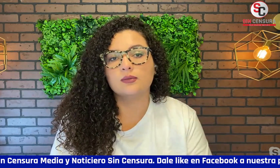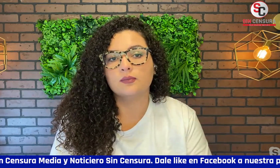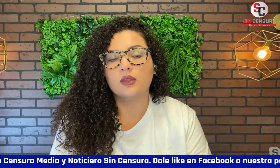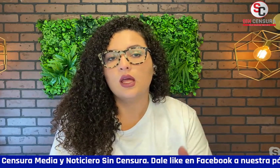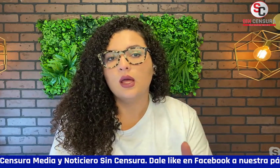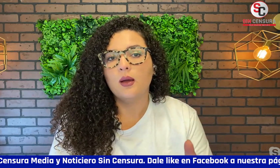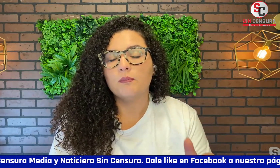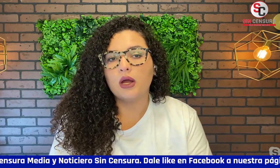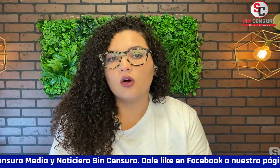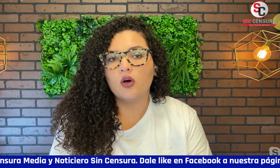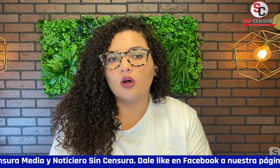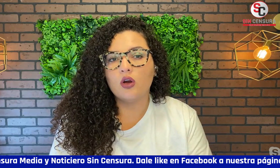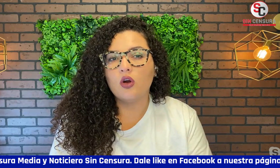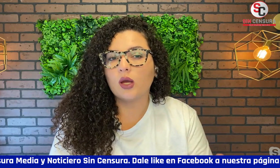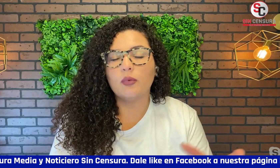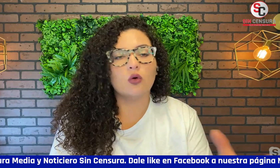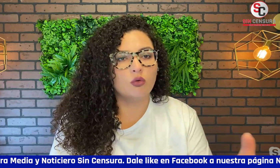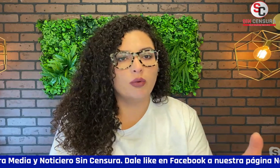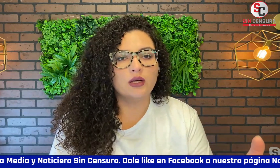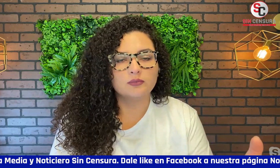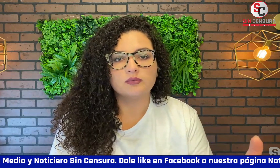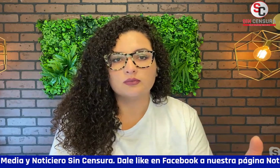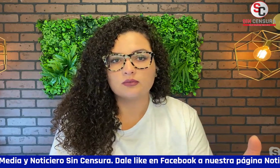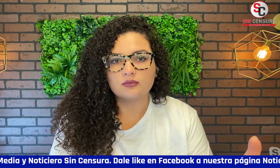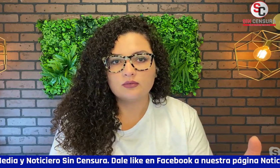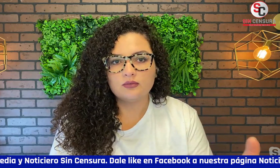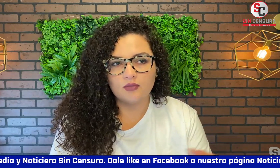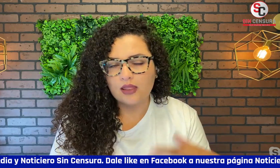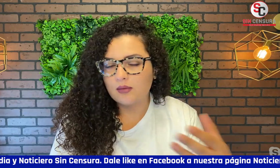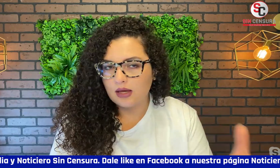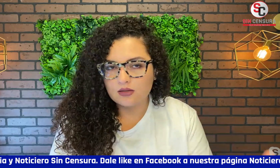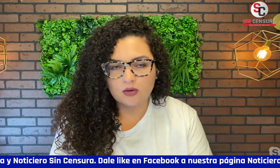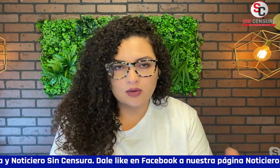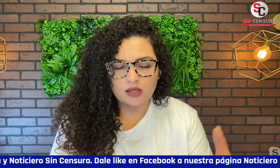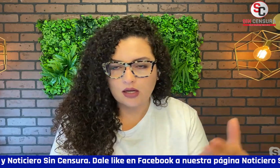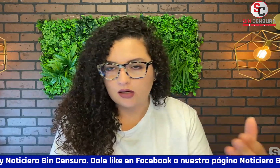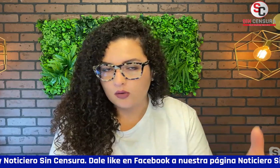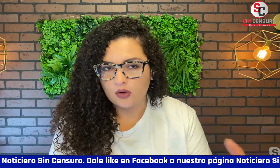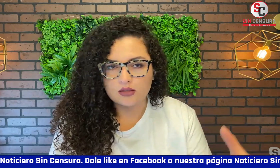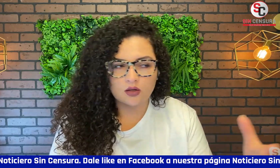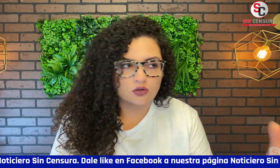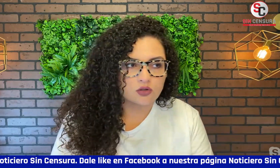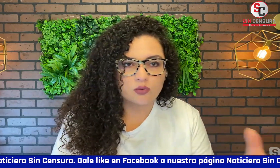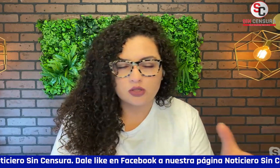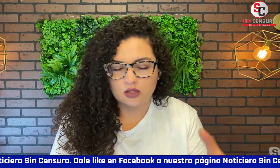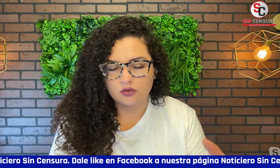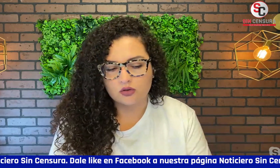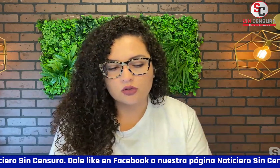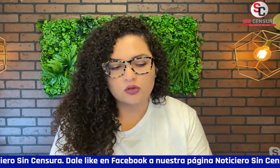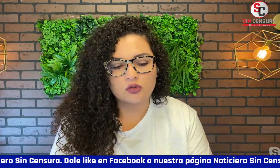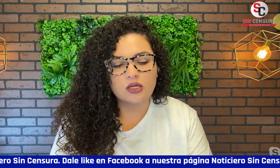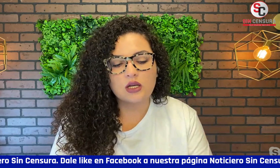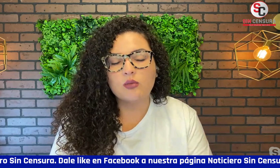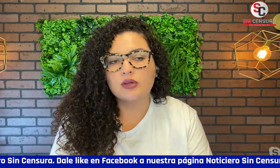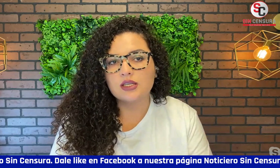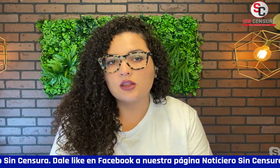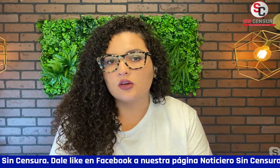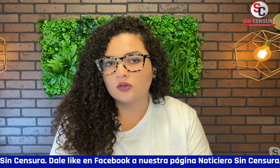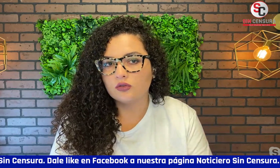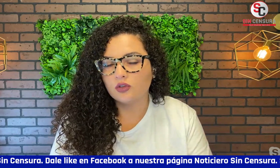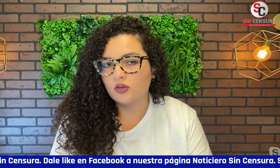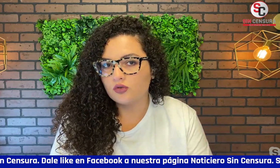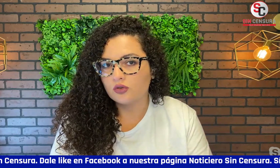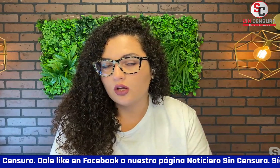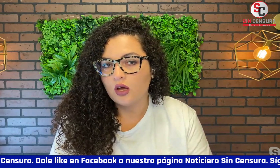Federal. Pero lo que preocupa, además obviamente de la delincuencia y los robos y la extorsión y todo esto, es el